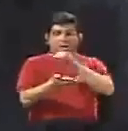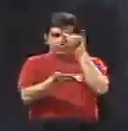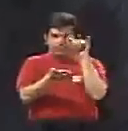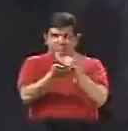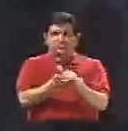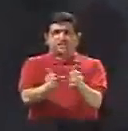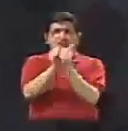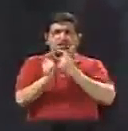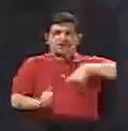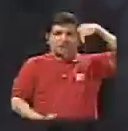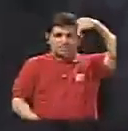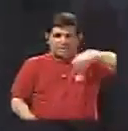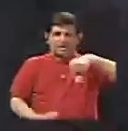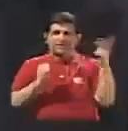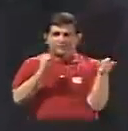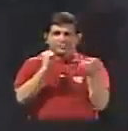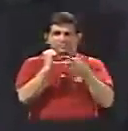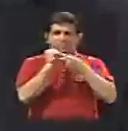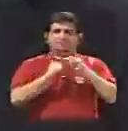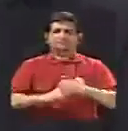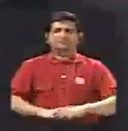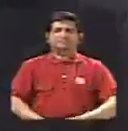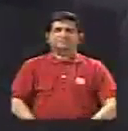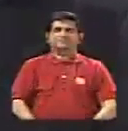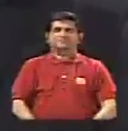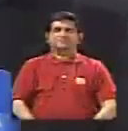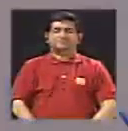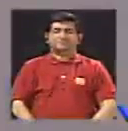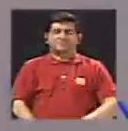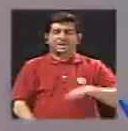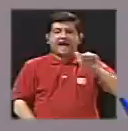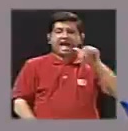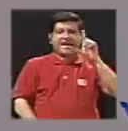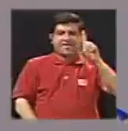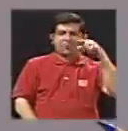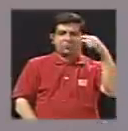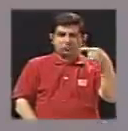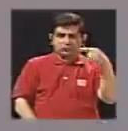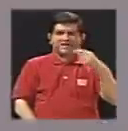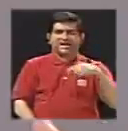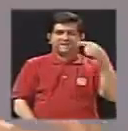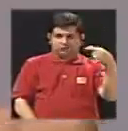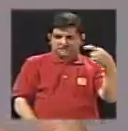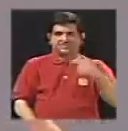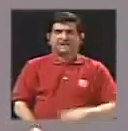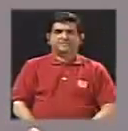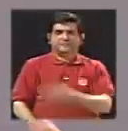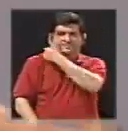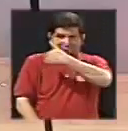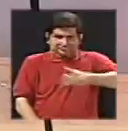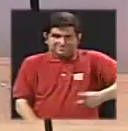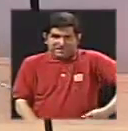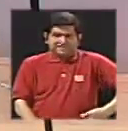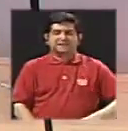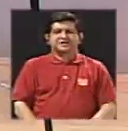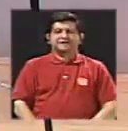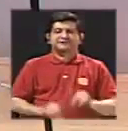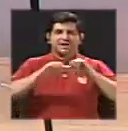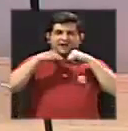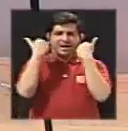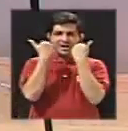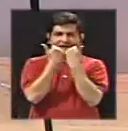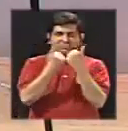Nos acompaña en esta ocasión doña Ana Doris González González, que es la presidenta de la